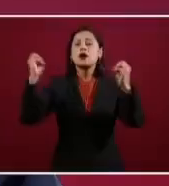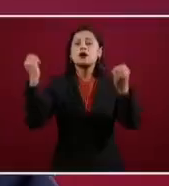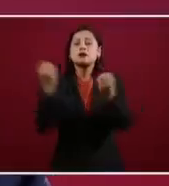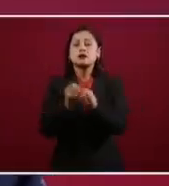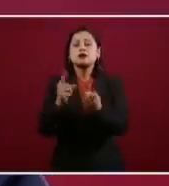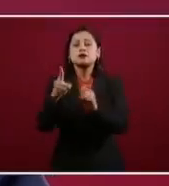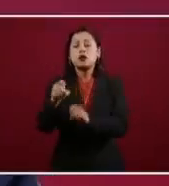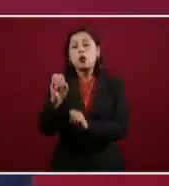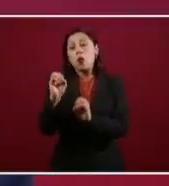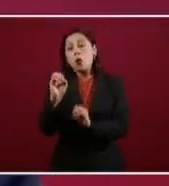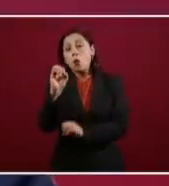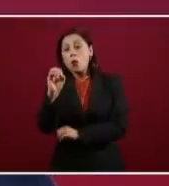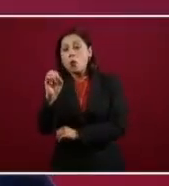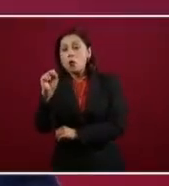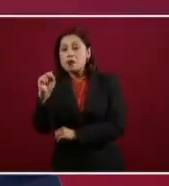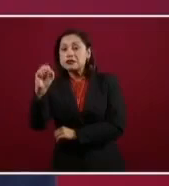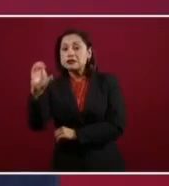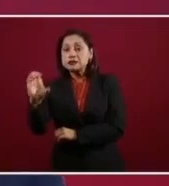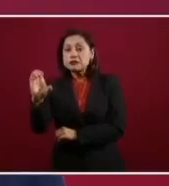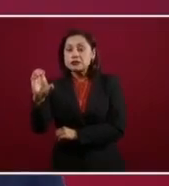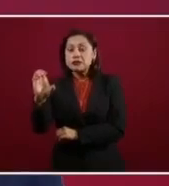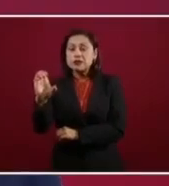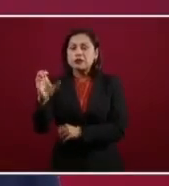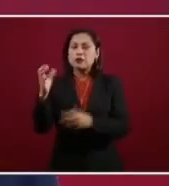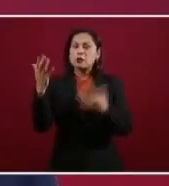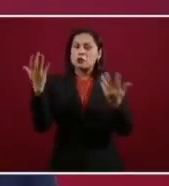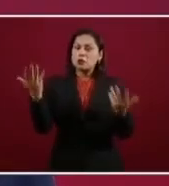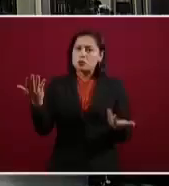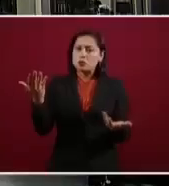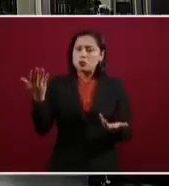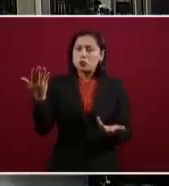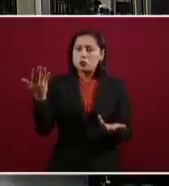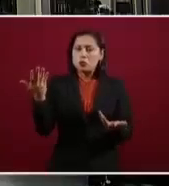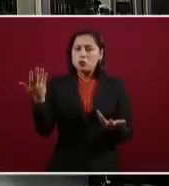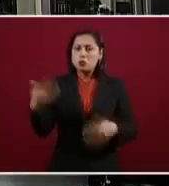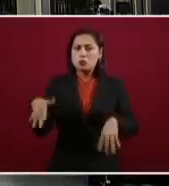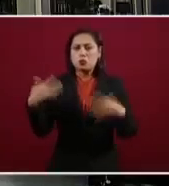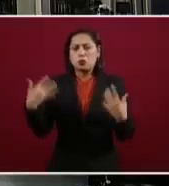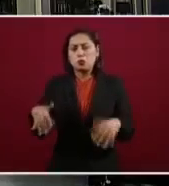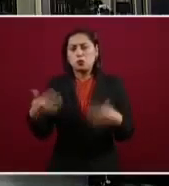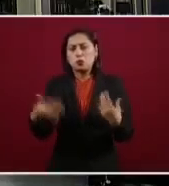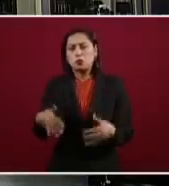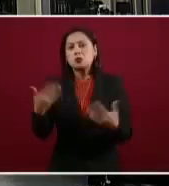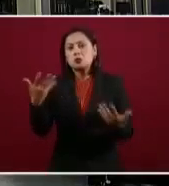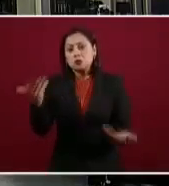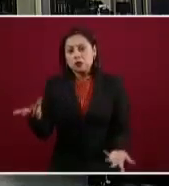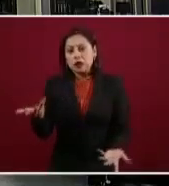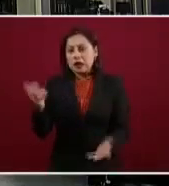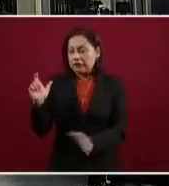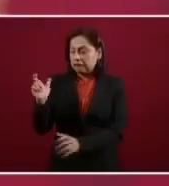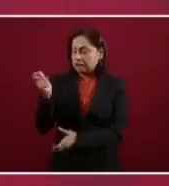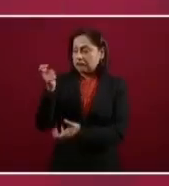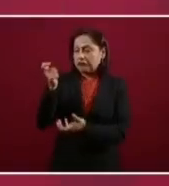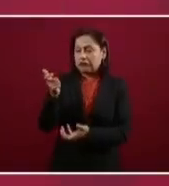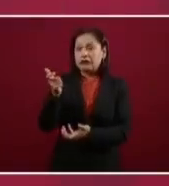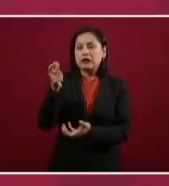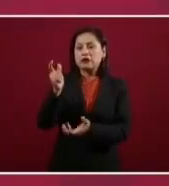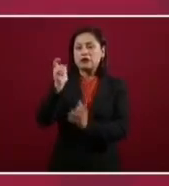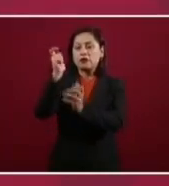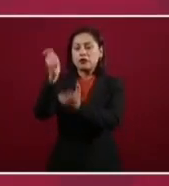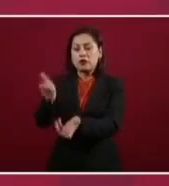no gubernamentales imagínense es el ego de la sociedad civil